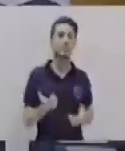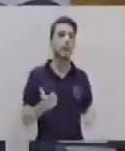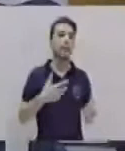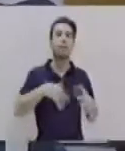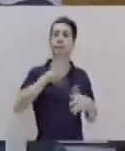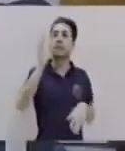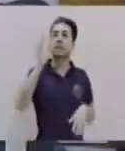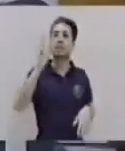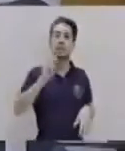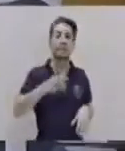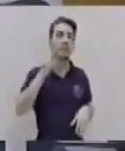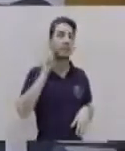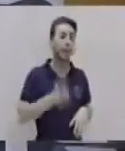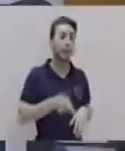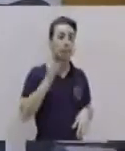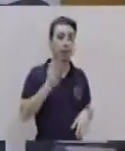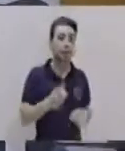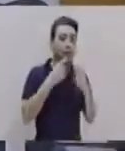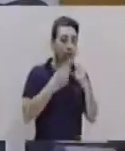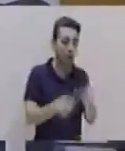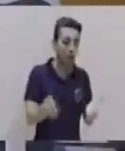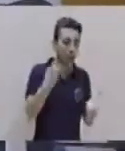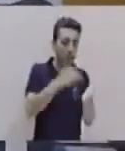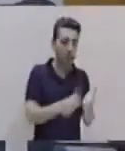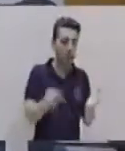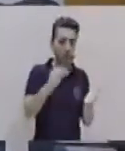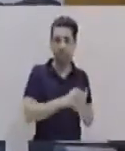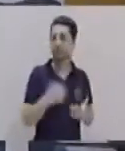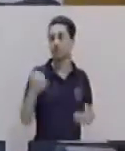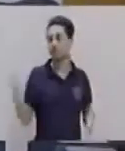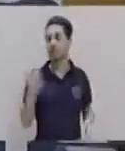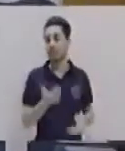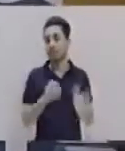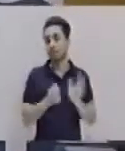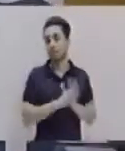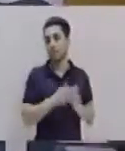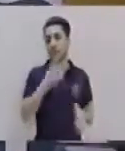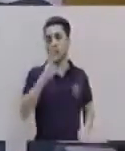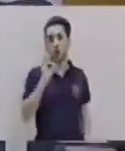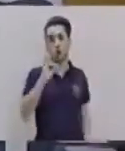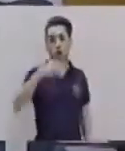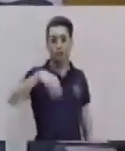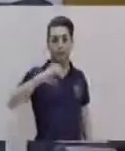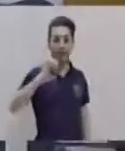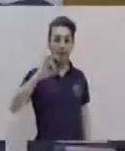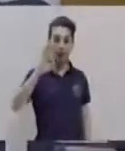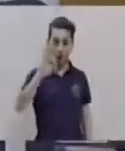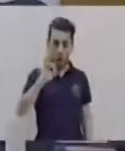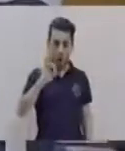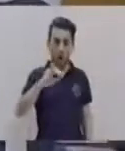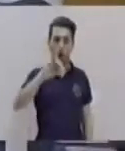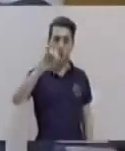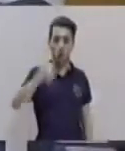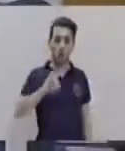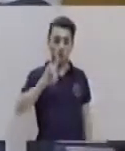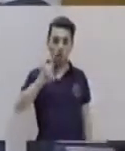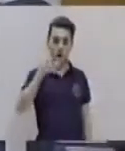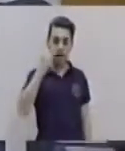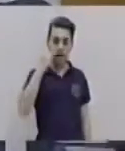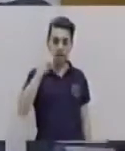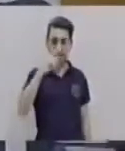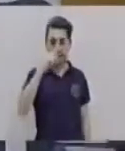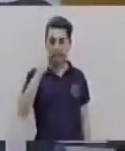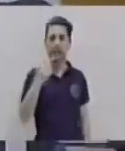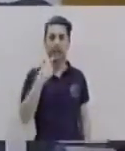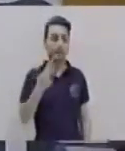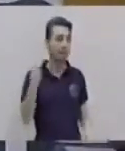común, lo que más se menciona. En este caso, en Romeo y Julieta, el tema común es el amor. Inclusive a las personas que no